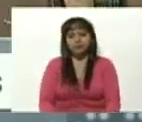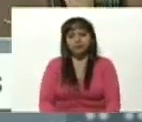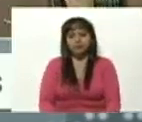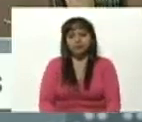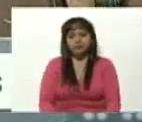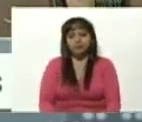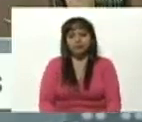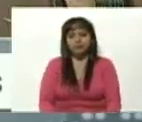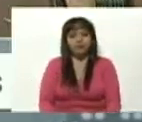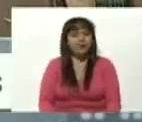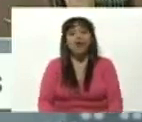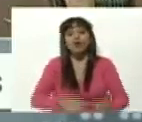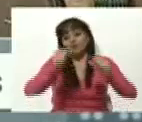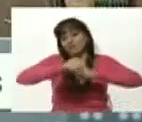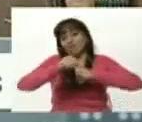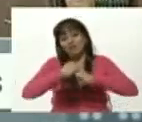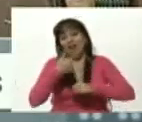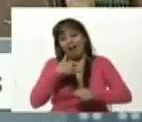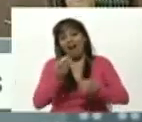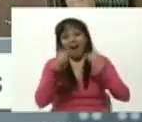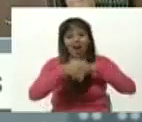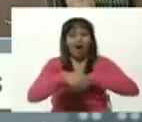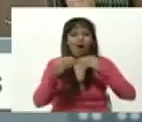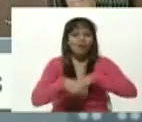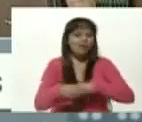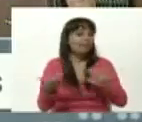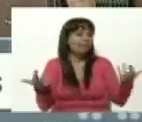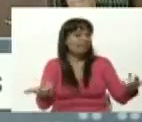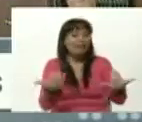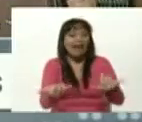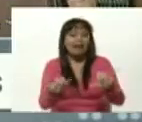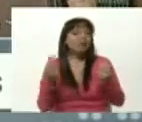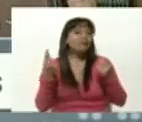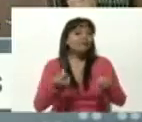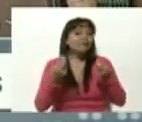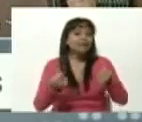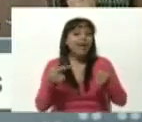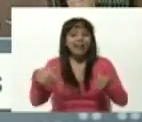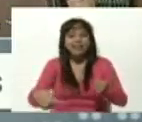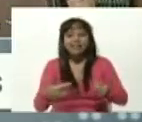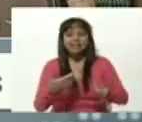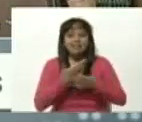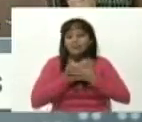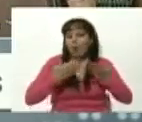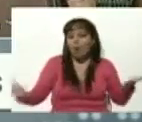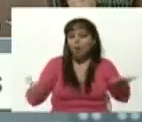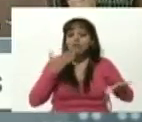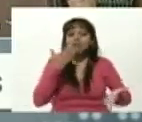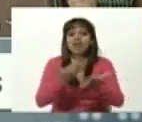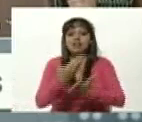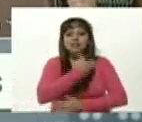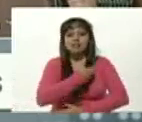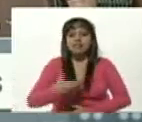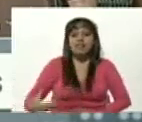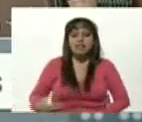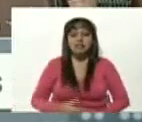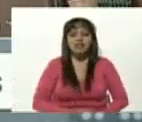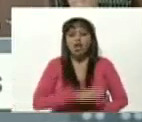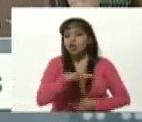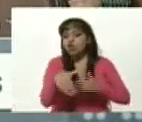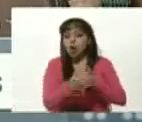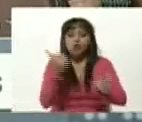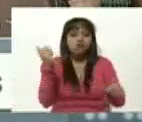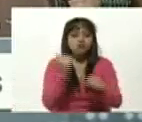Adelante, Luis. Ese dándole. Aquí estamos a la orden y bueno, muchas gracias, presidente. ¿Verdad que todos los productores